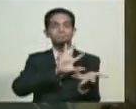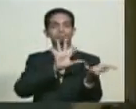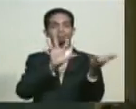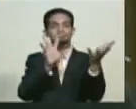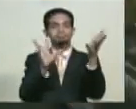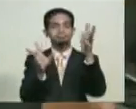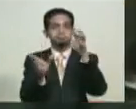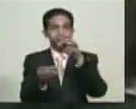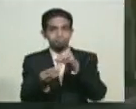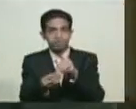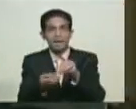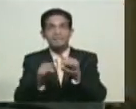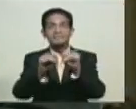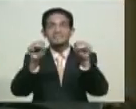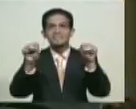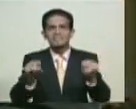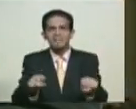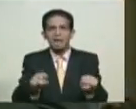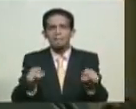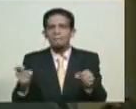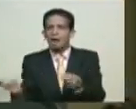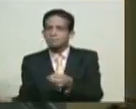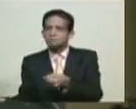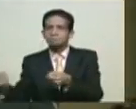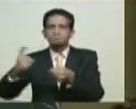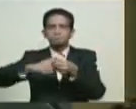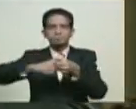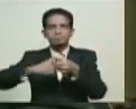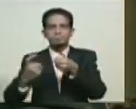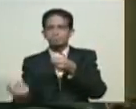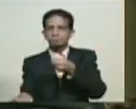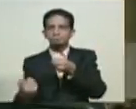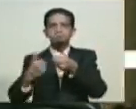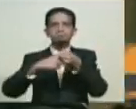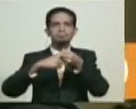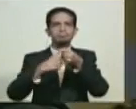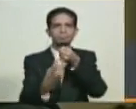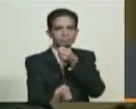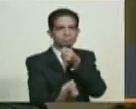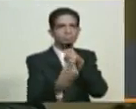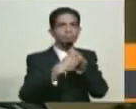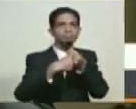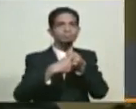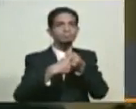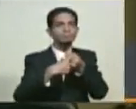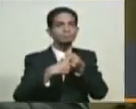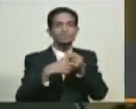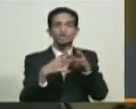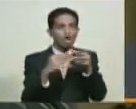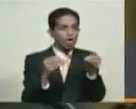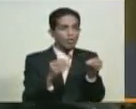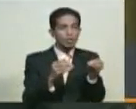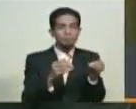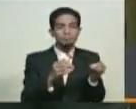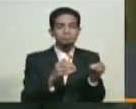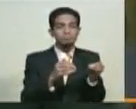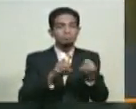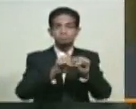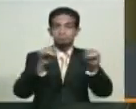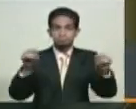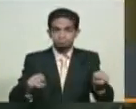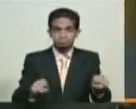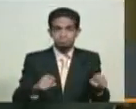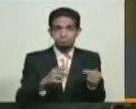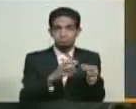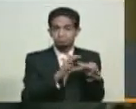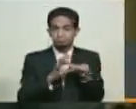sistemas que tienen que vincularse con los distintos agentes económicos, se tienen que ser considerados. Me parece muy